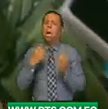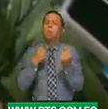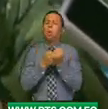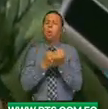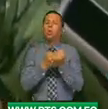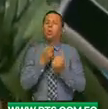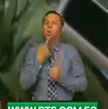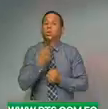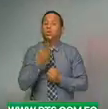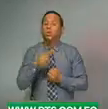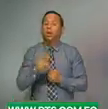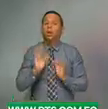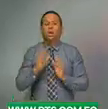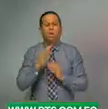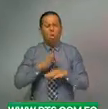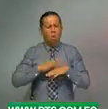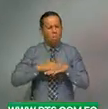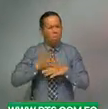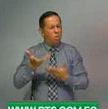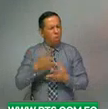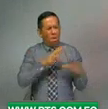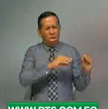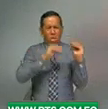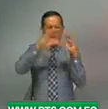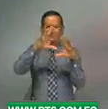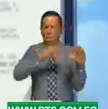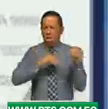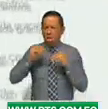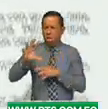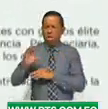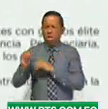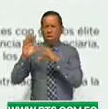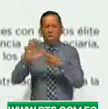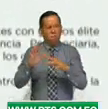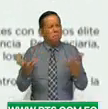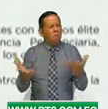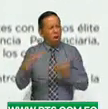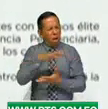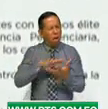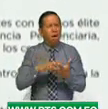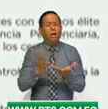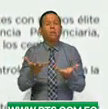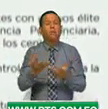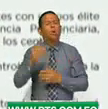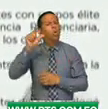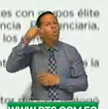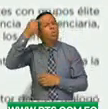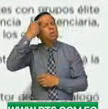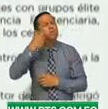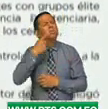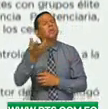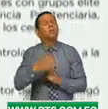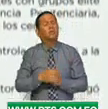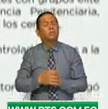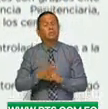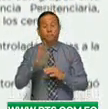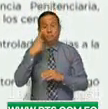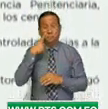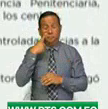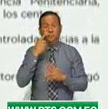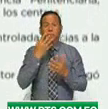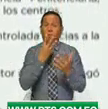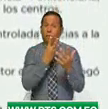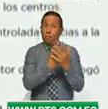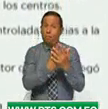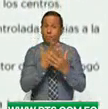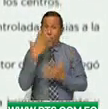movimiento que hacen a los PPLs. ¿Pero qué dice el gobierno? Se indicó mediante un boletín que los incidentes se registraron en las cárceles de Esmeralda,